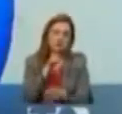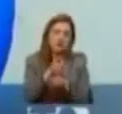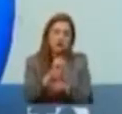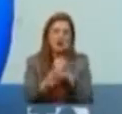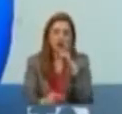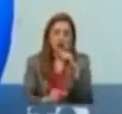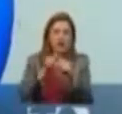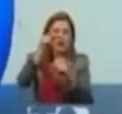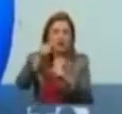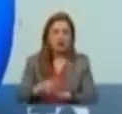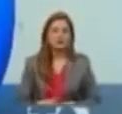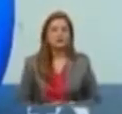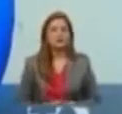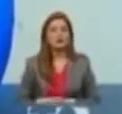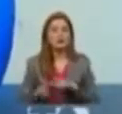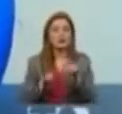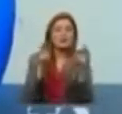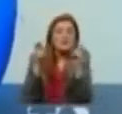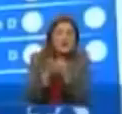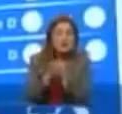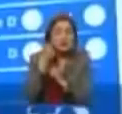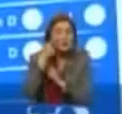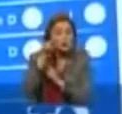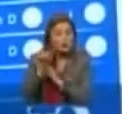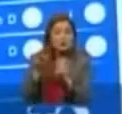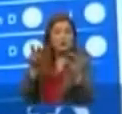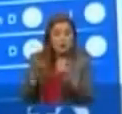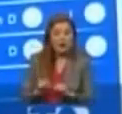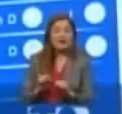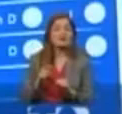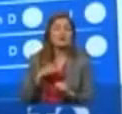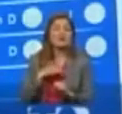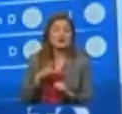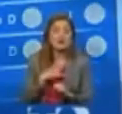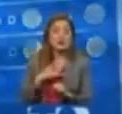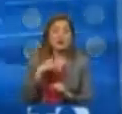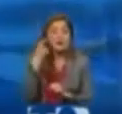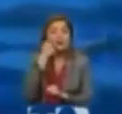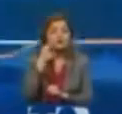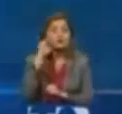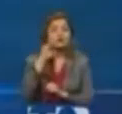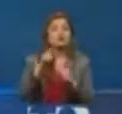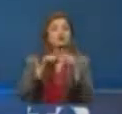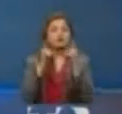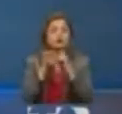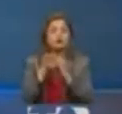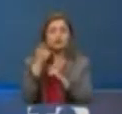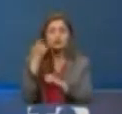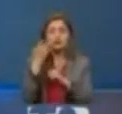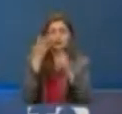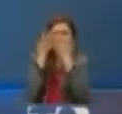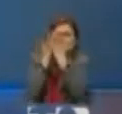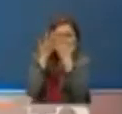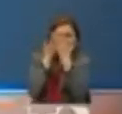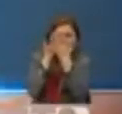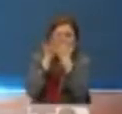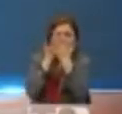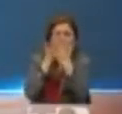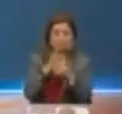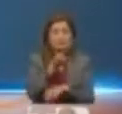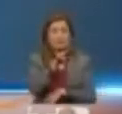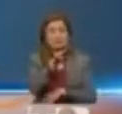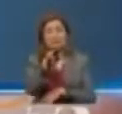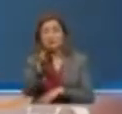desarrollan gradualmente. Algunos cambios en la visión que usted puede notar si tiene cataratas son visión borrosa, ver doble,